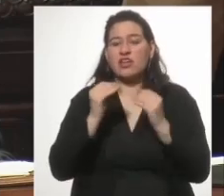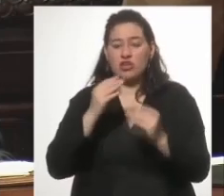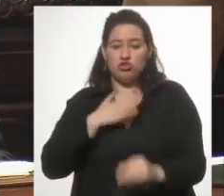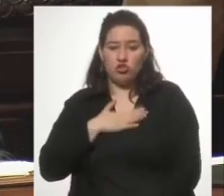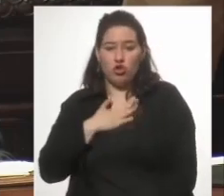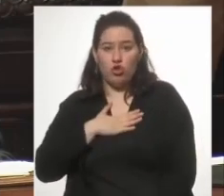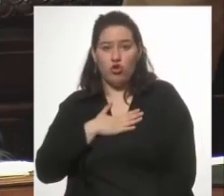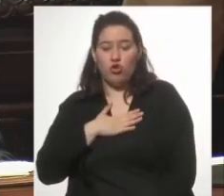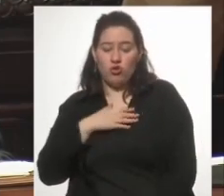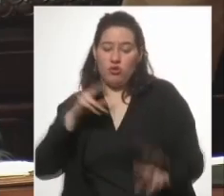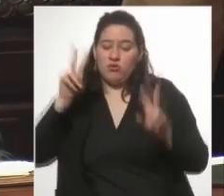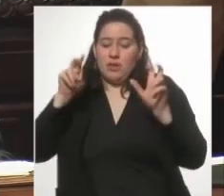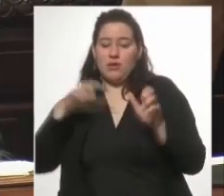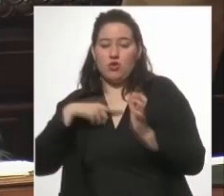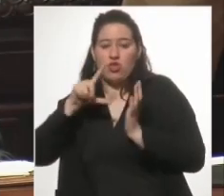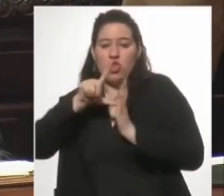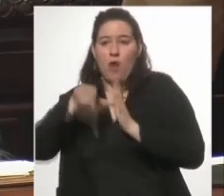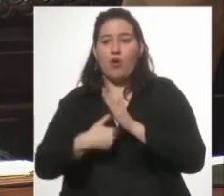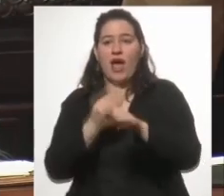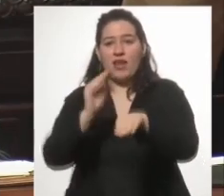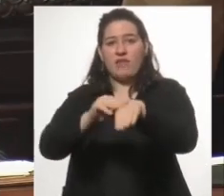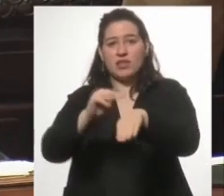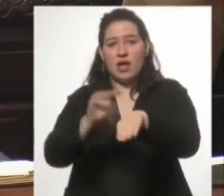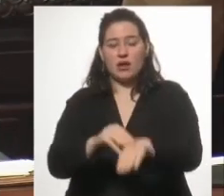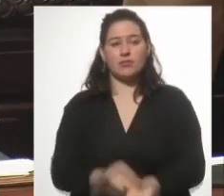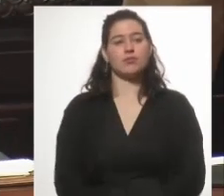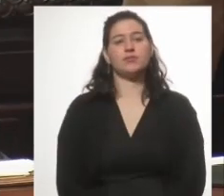yo supuestamente demoré en informar.